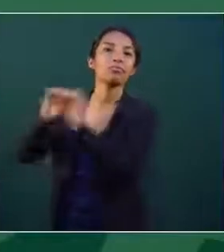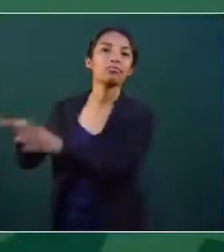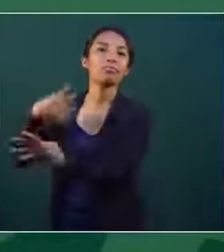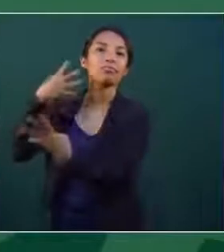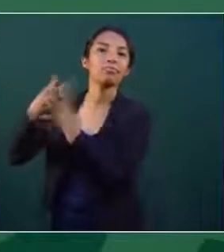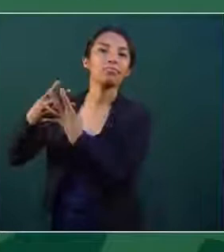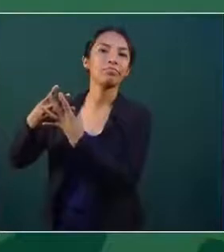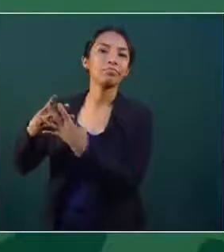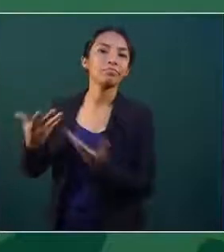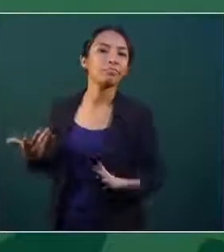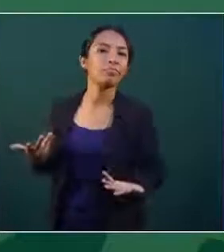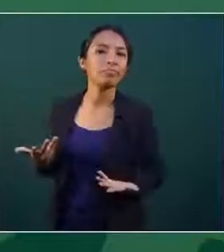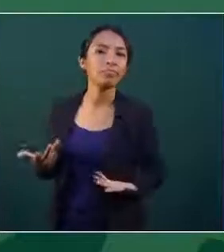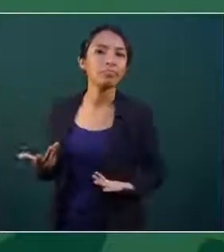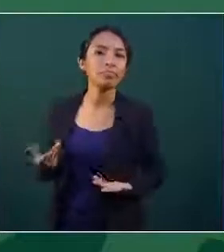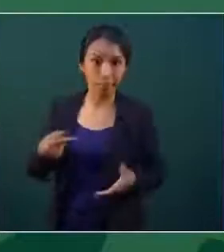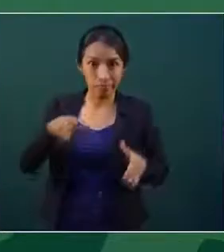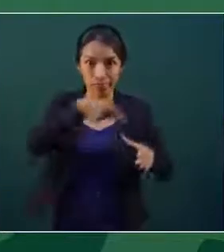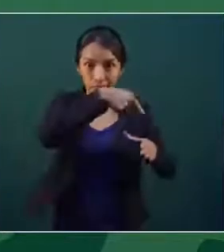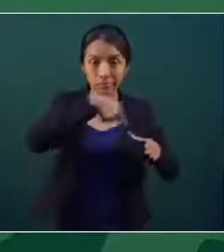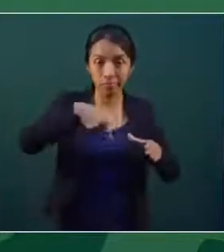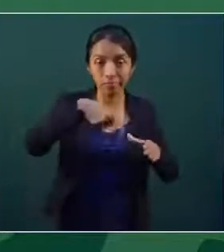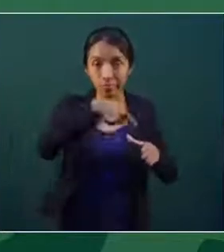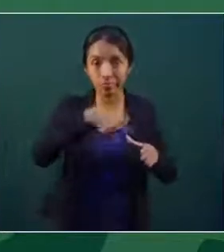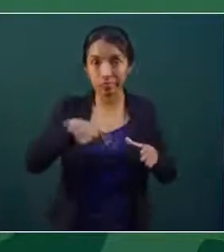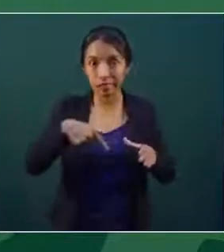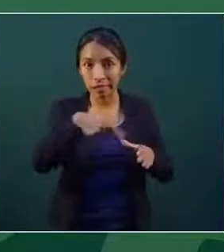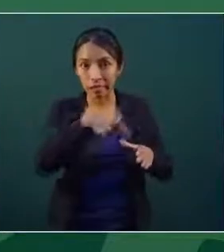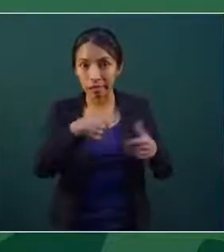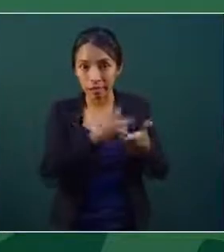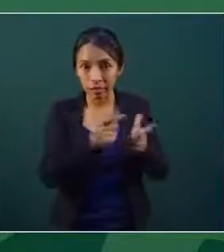porque esa corporación